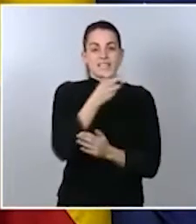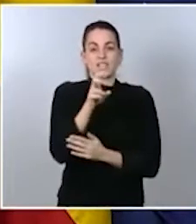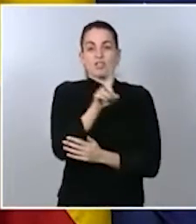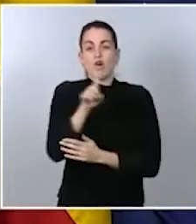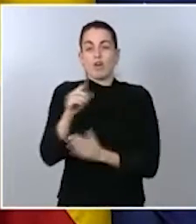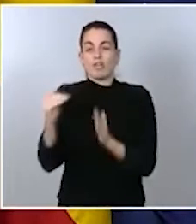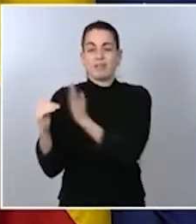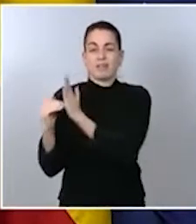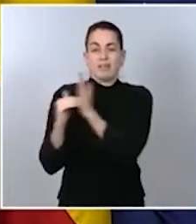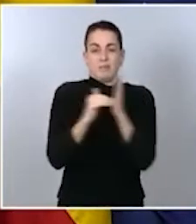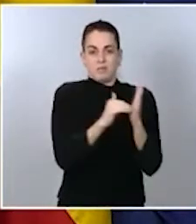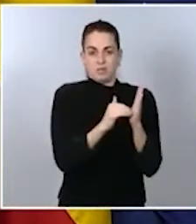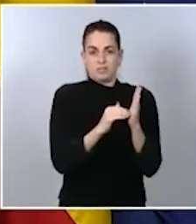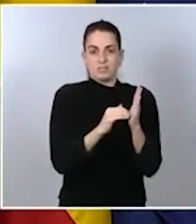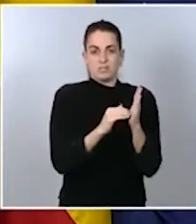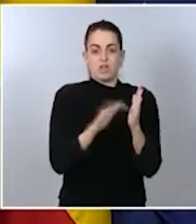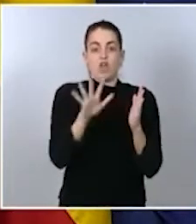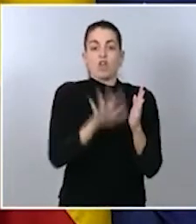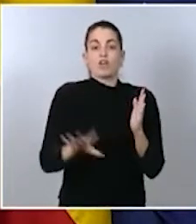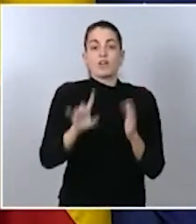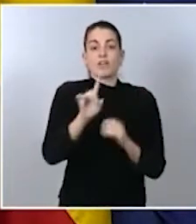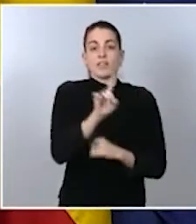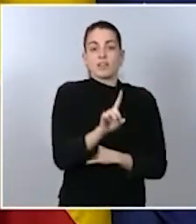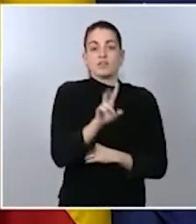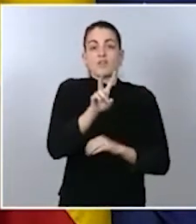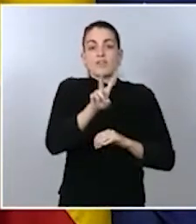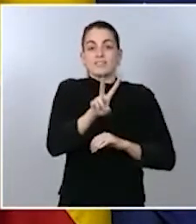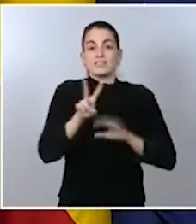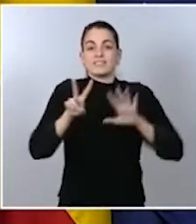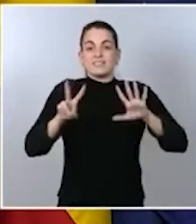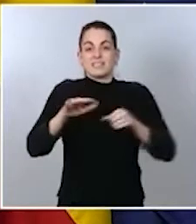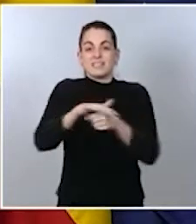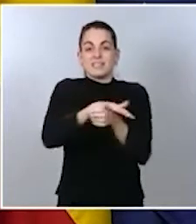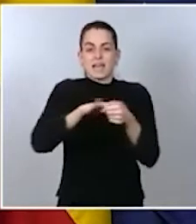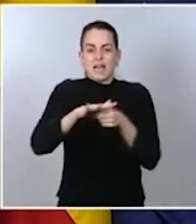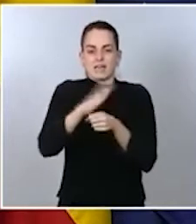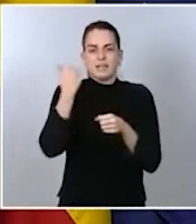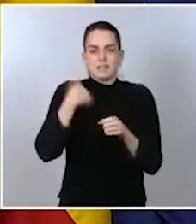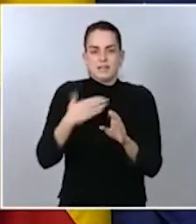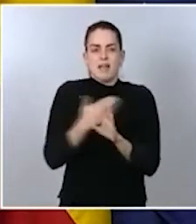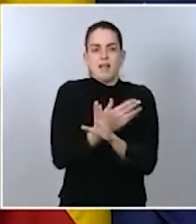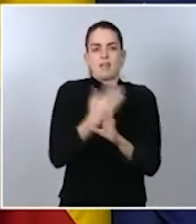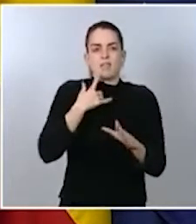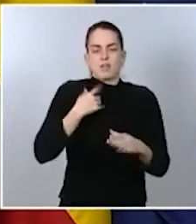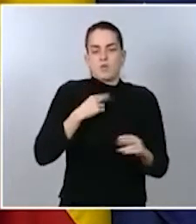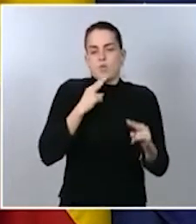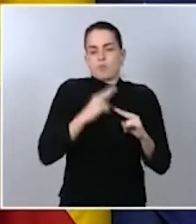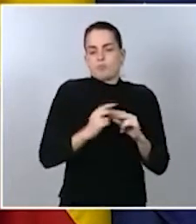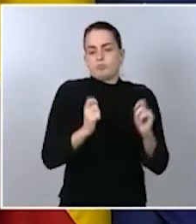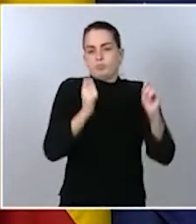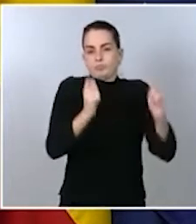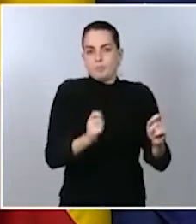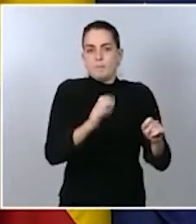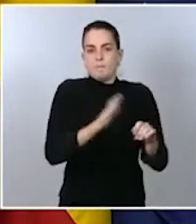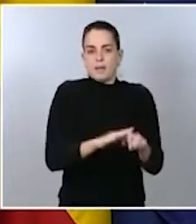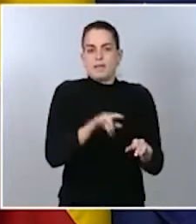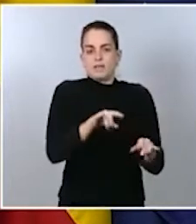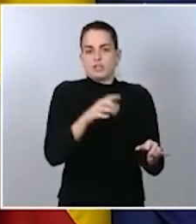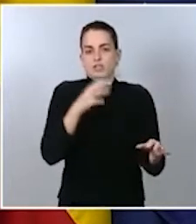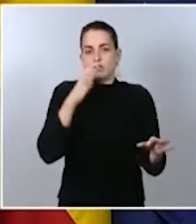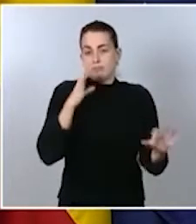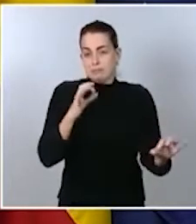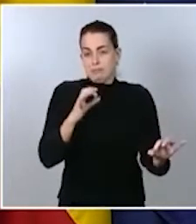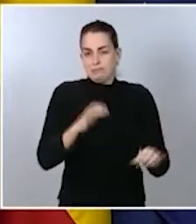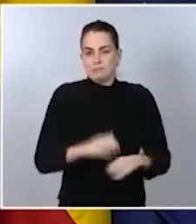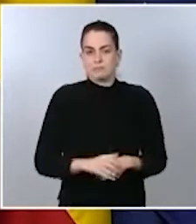127 áreas establecidas específicas al respecto una tarea que ha resultado ser